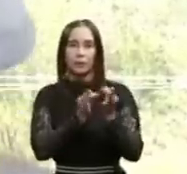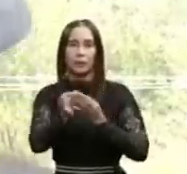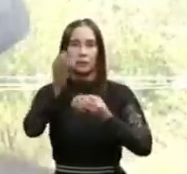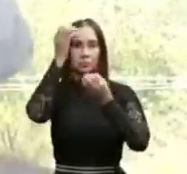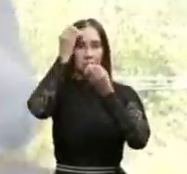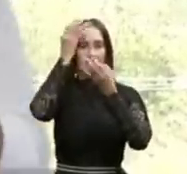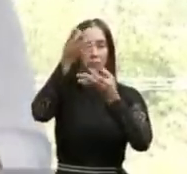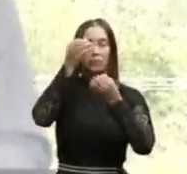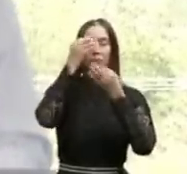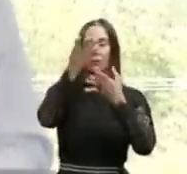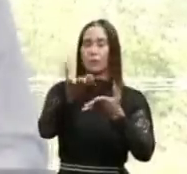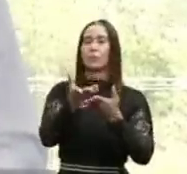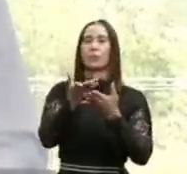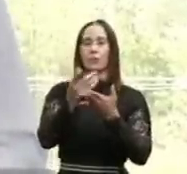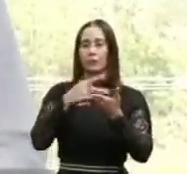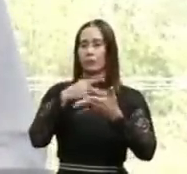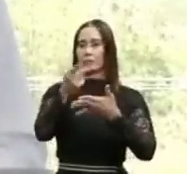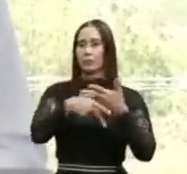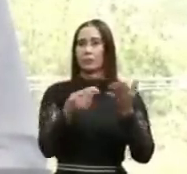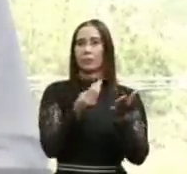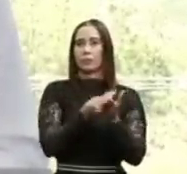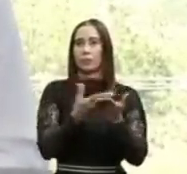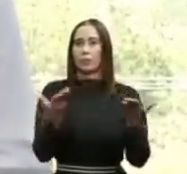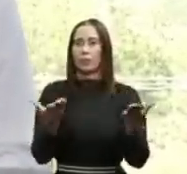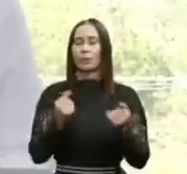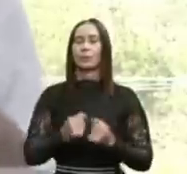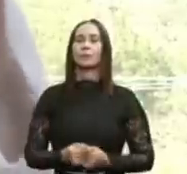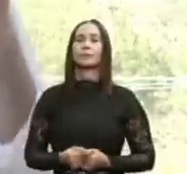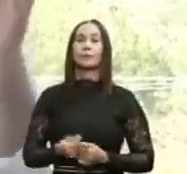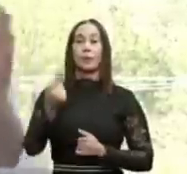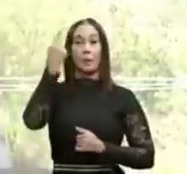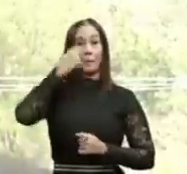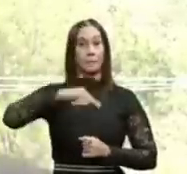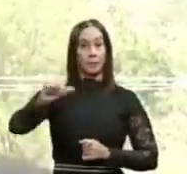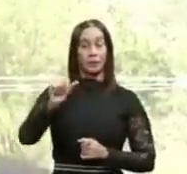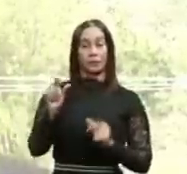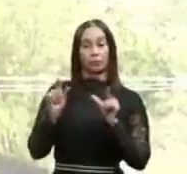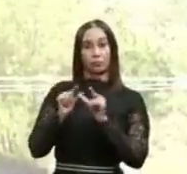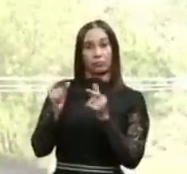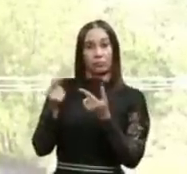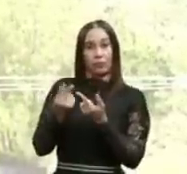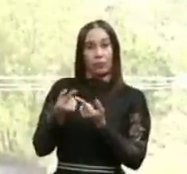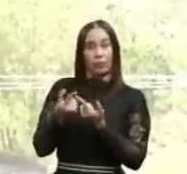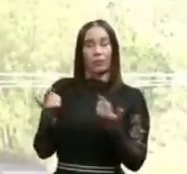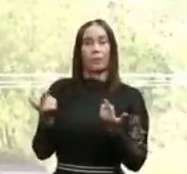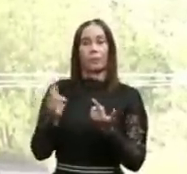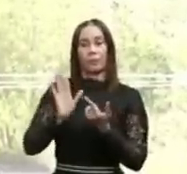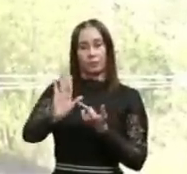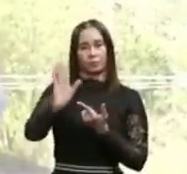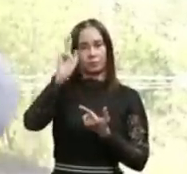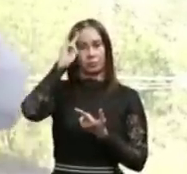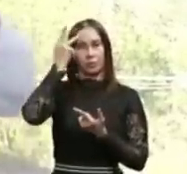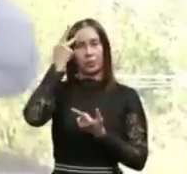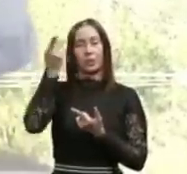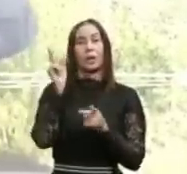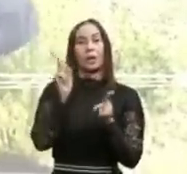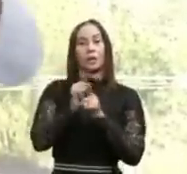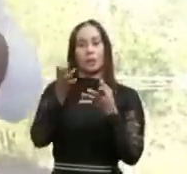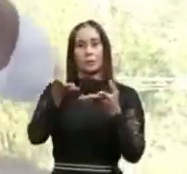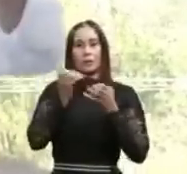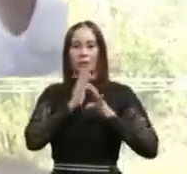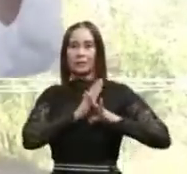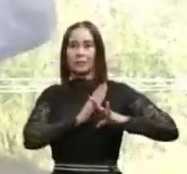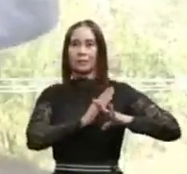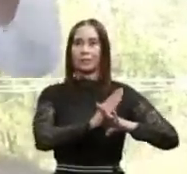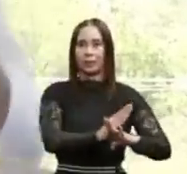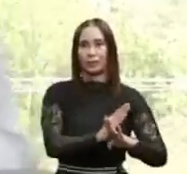cómo lo hemos hecho estos proyectos. Pero hay muchos que por razones políticas también quieren evitar